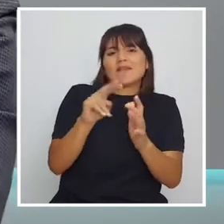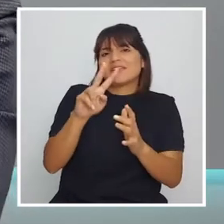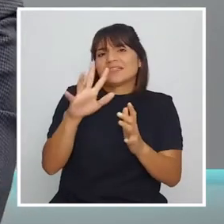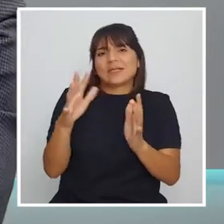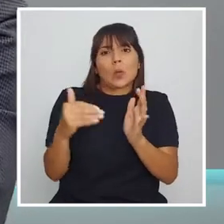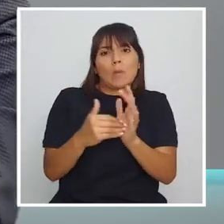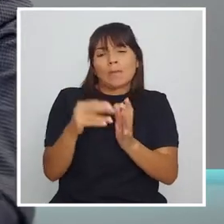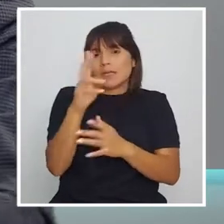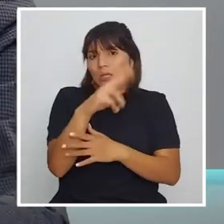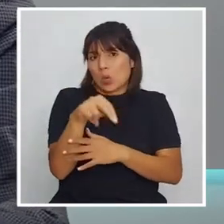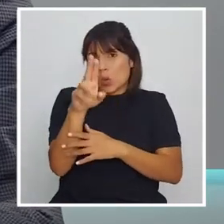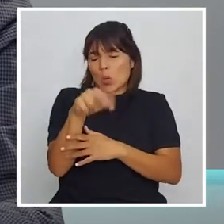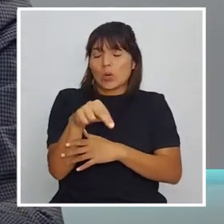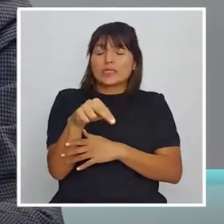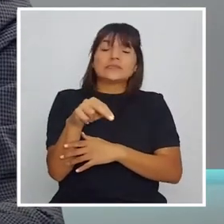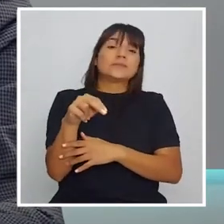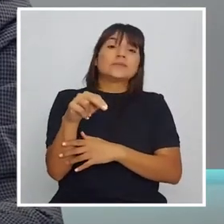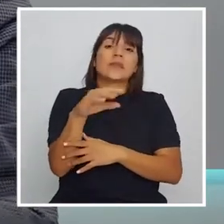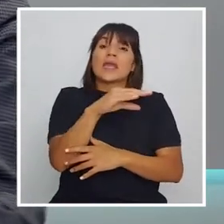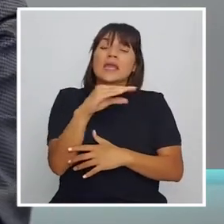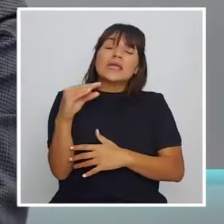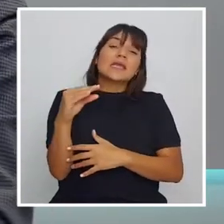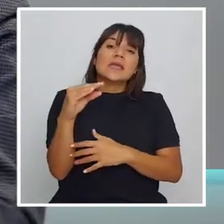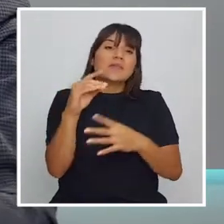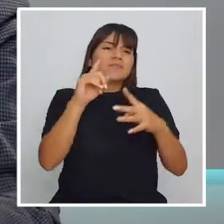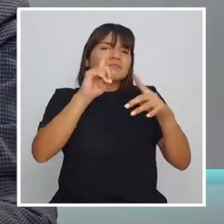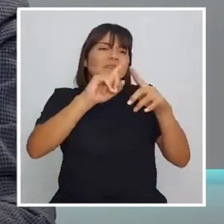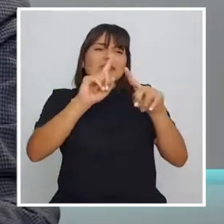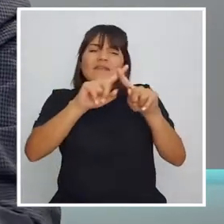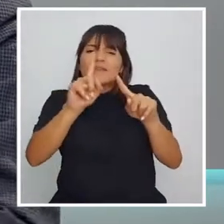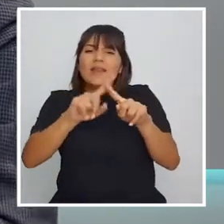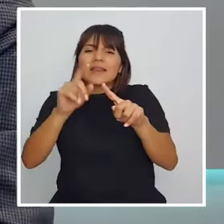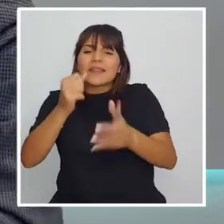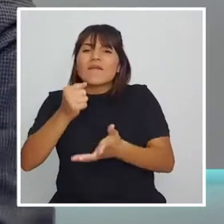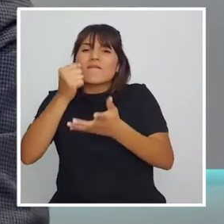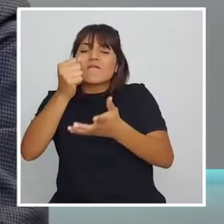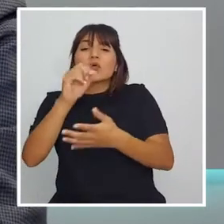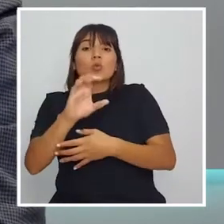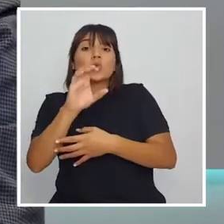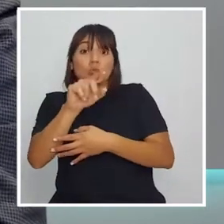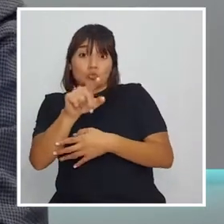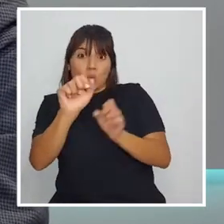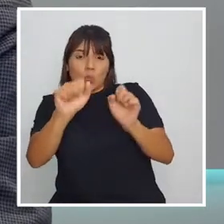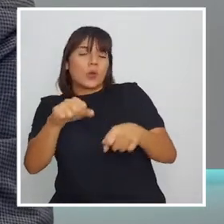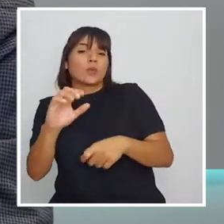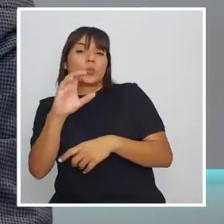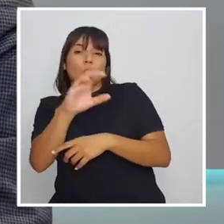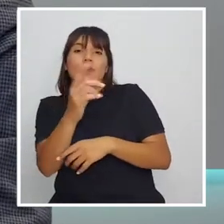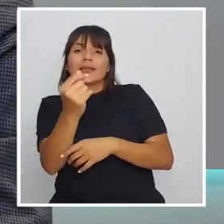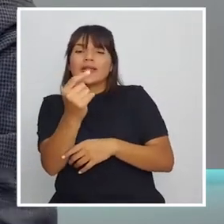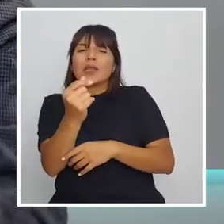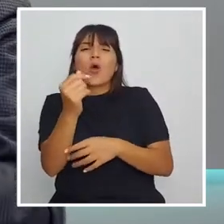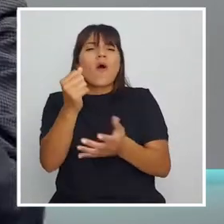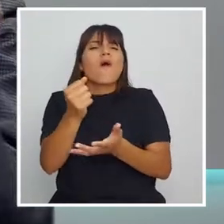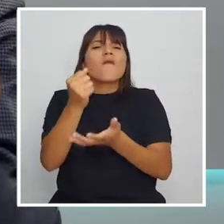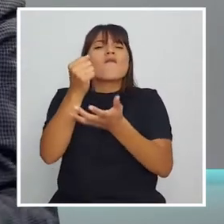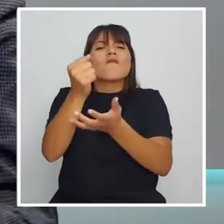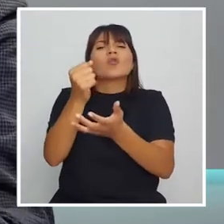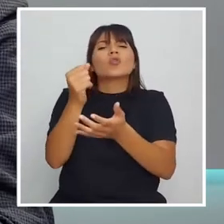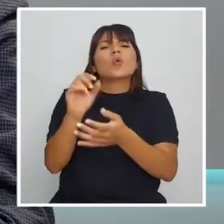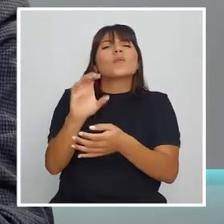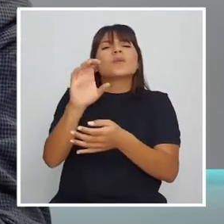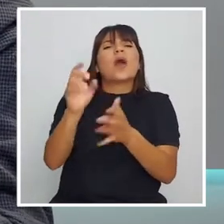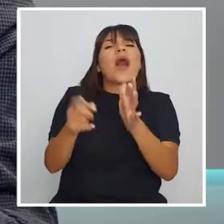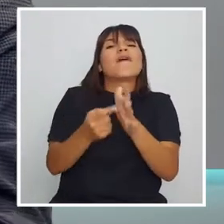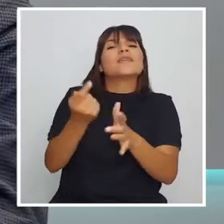Y hay una variedad de fondos de inversión en la cual yo puedo invertir. Los fondos de inversión, a veces la gente piensa que eso es solo para gente con